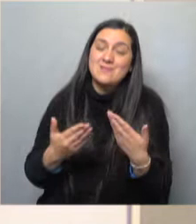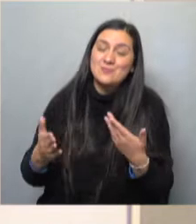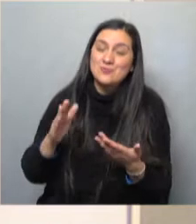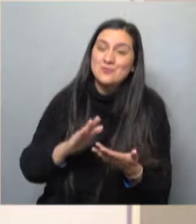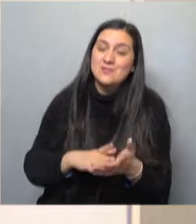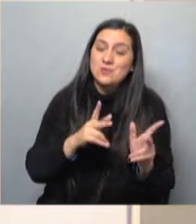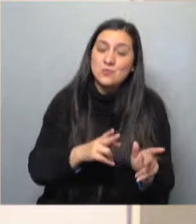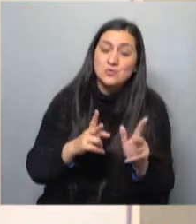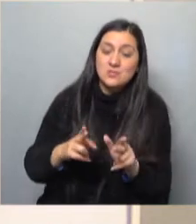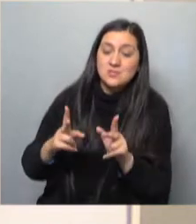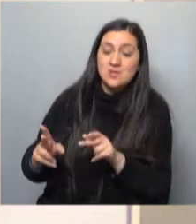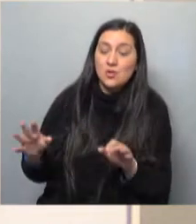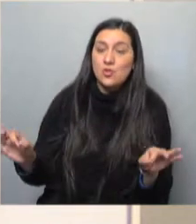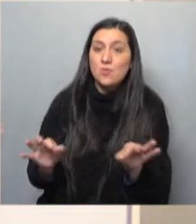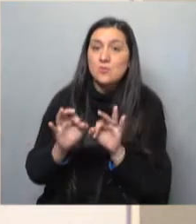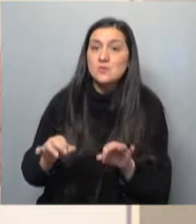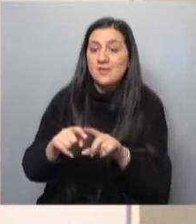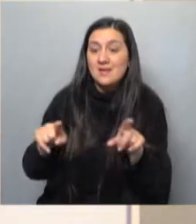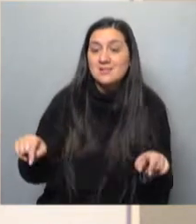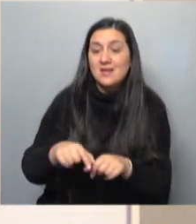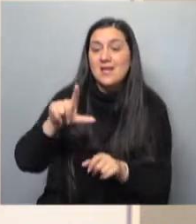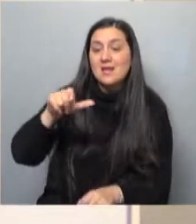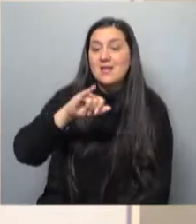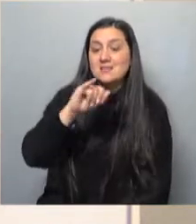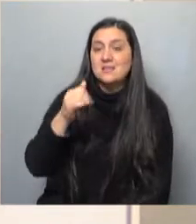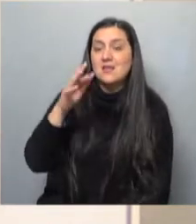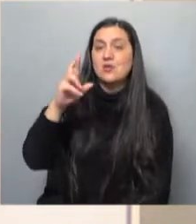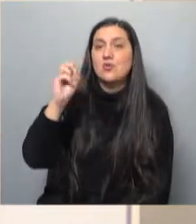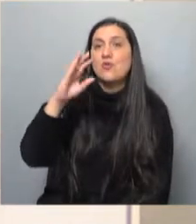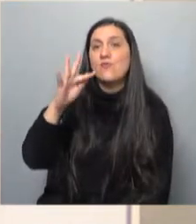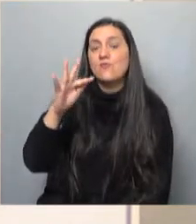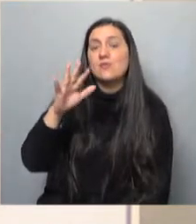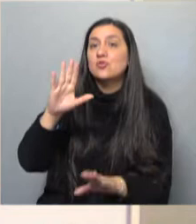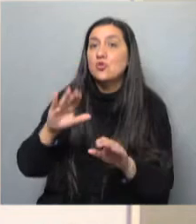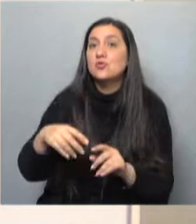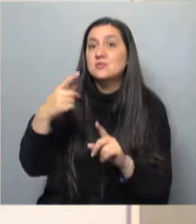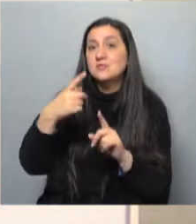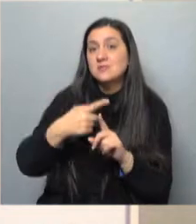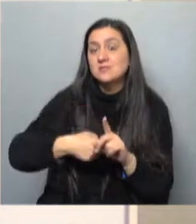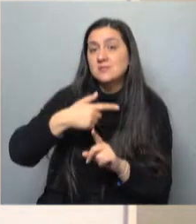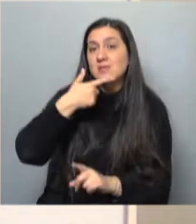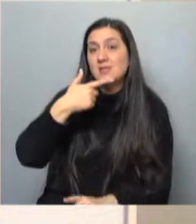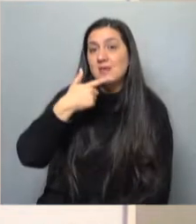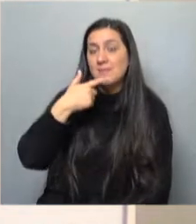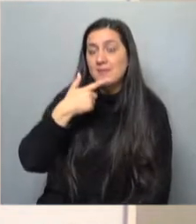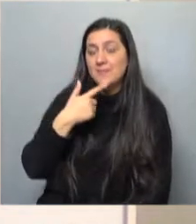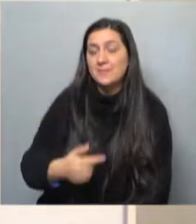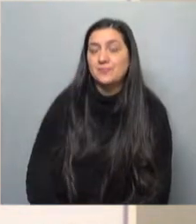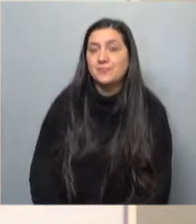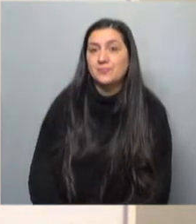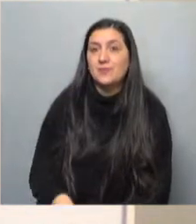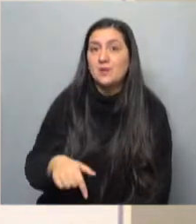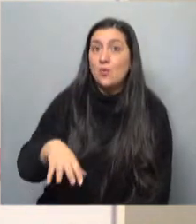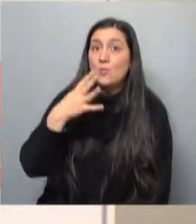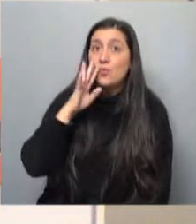este ciclo de música que tiene la Sala Lazaroff en todo el mes de septiembre, continúa hasta terminar el mes. En esta oportunidad